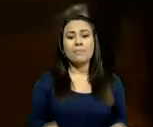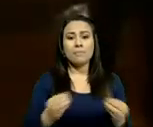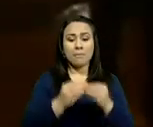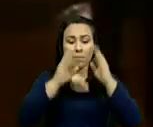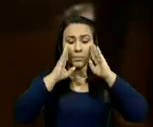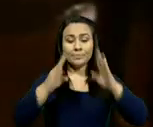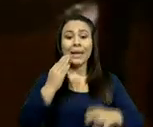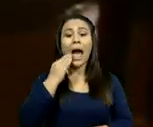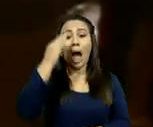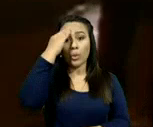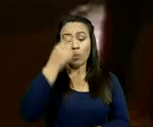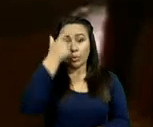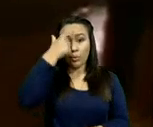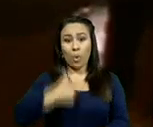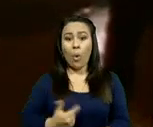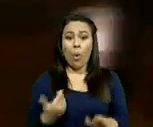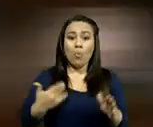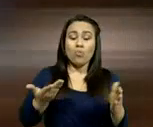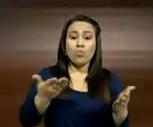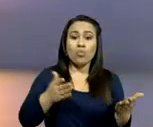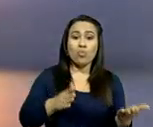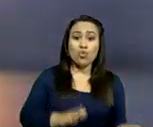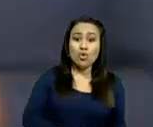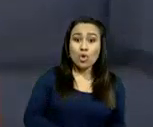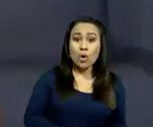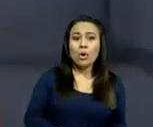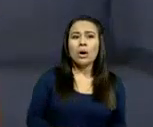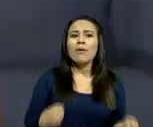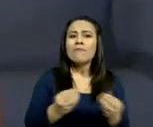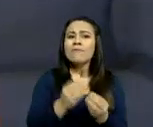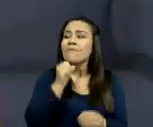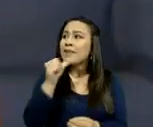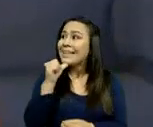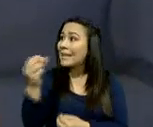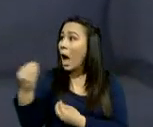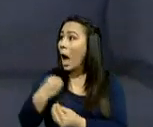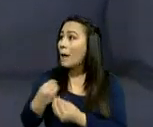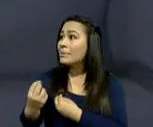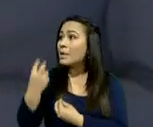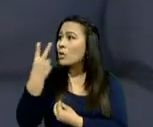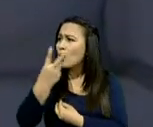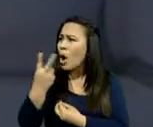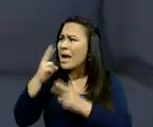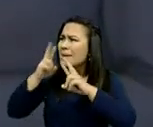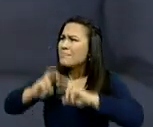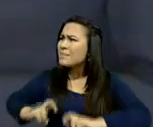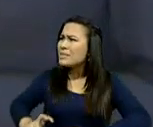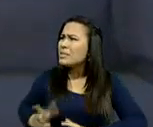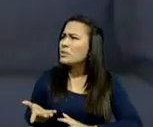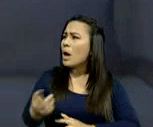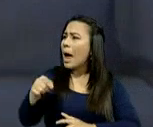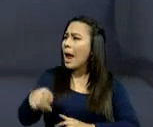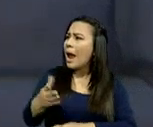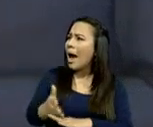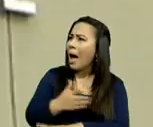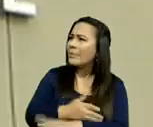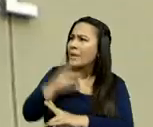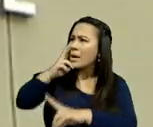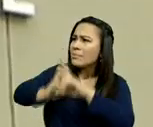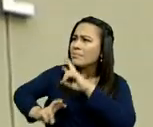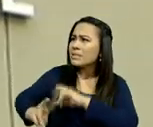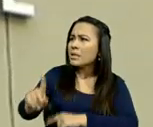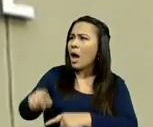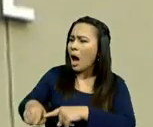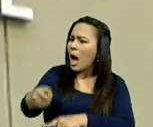El adulto fallecido no registra antecedentes, pero su nombre forma parte de dos investigaciones que lleva a cabo la Fiscalía